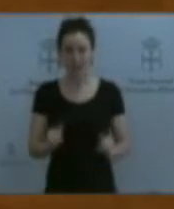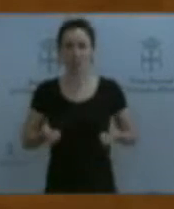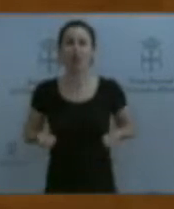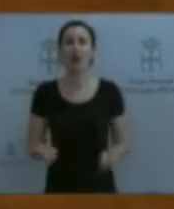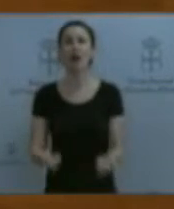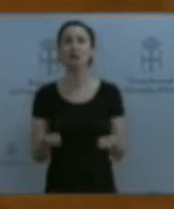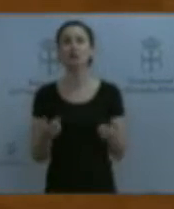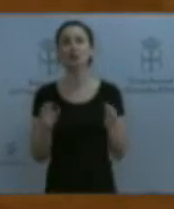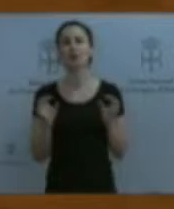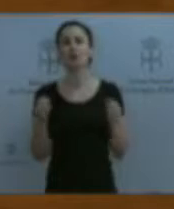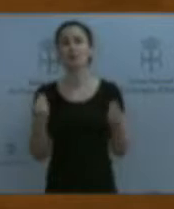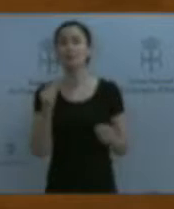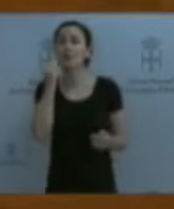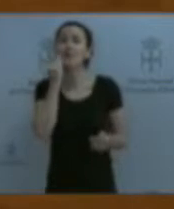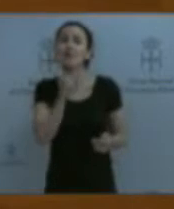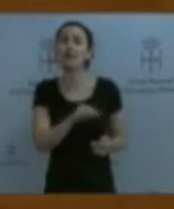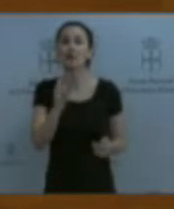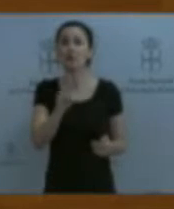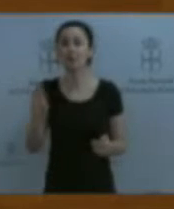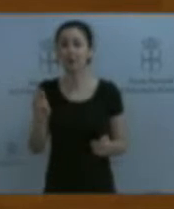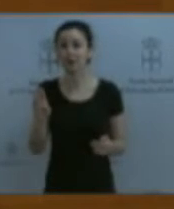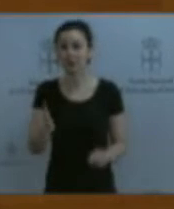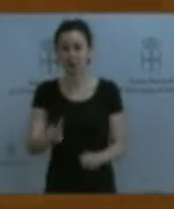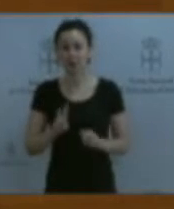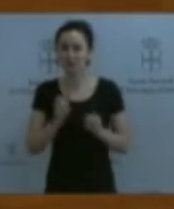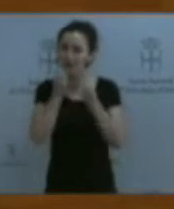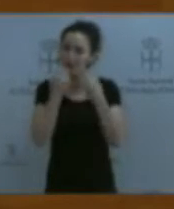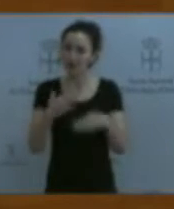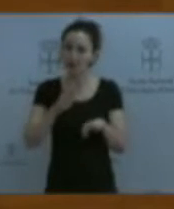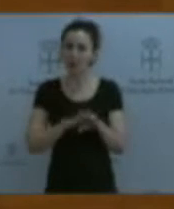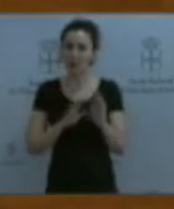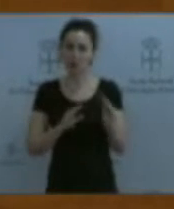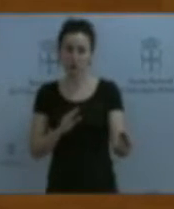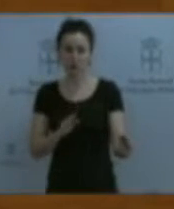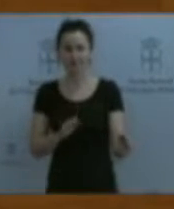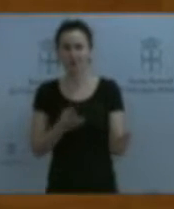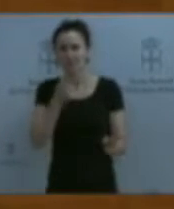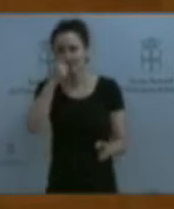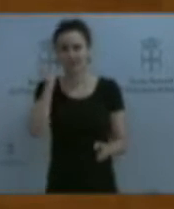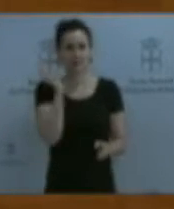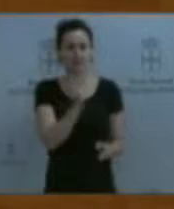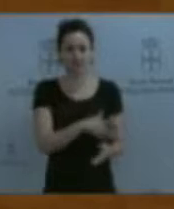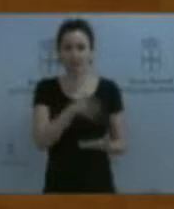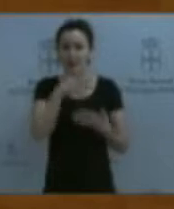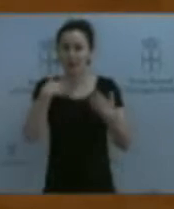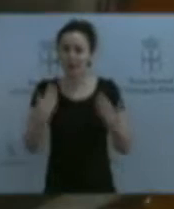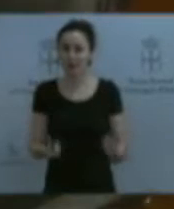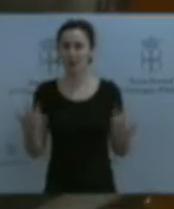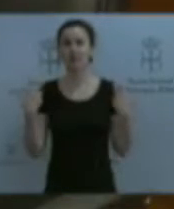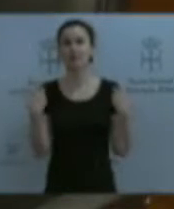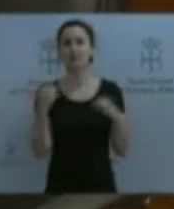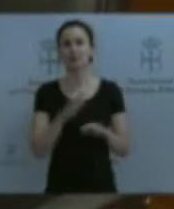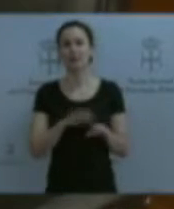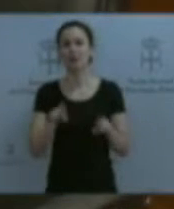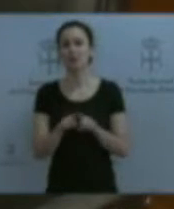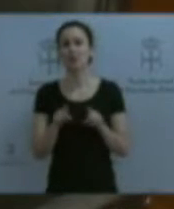ni la frivolidad fiscal del Partido Popular son la mejor respuesta al hartazgo que han provocado. Actualizar la fiscalidad para que no recaiga todo